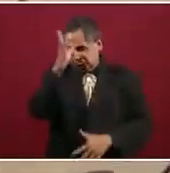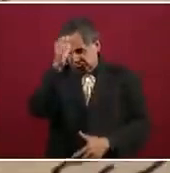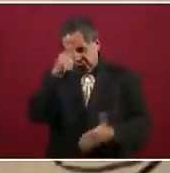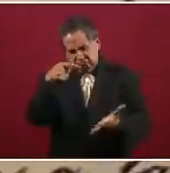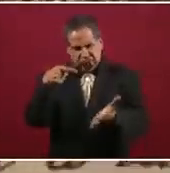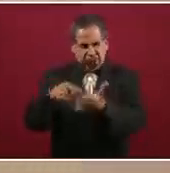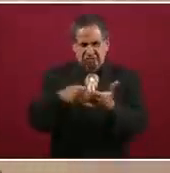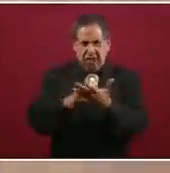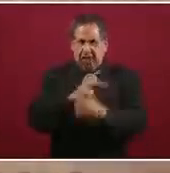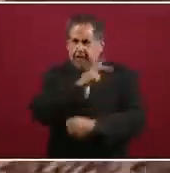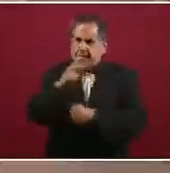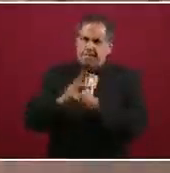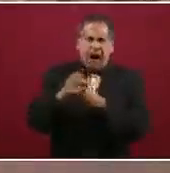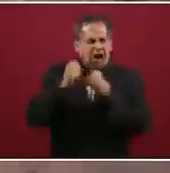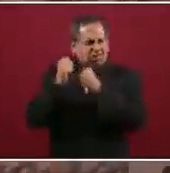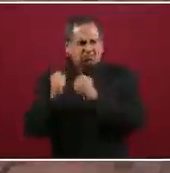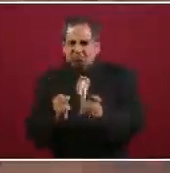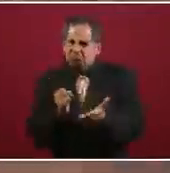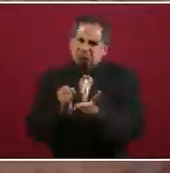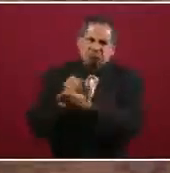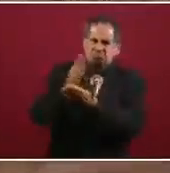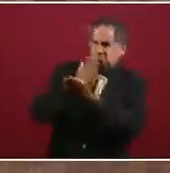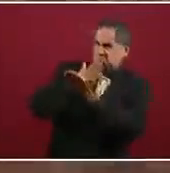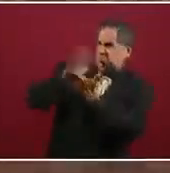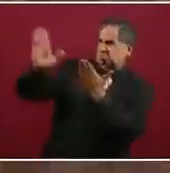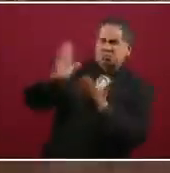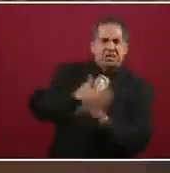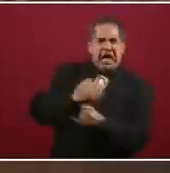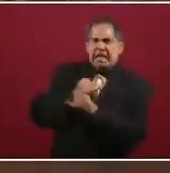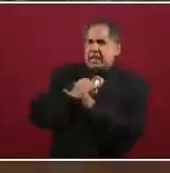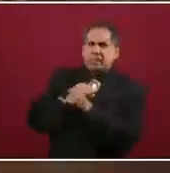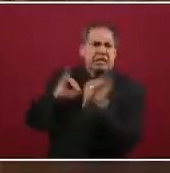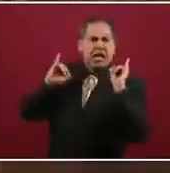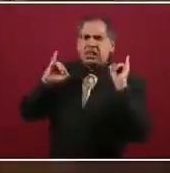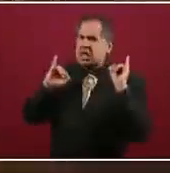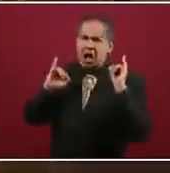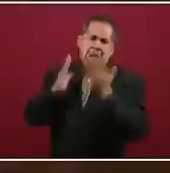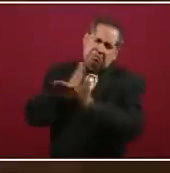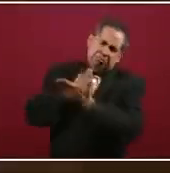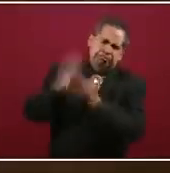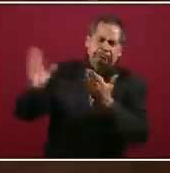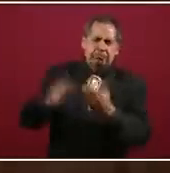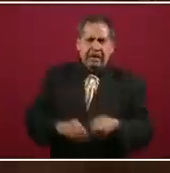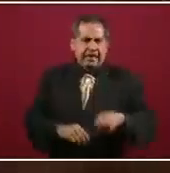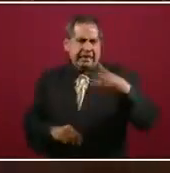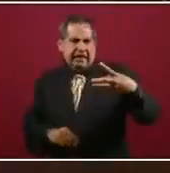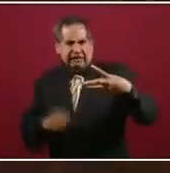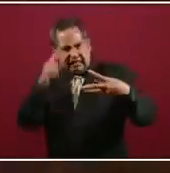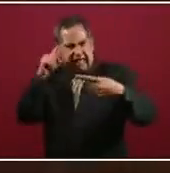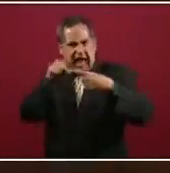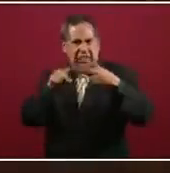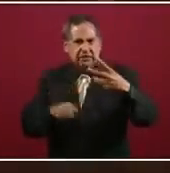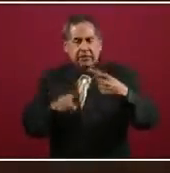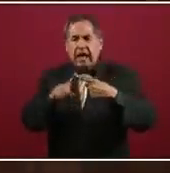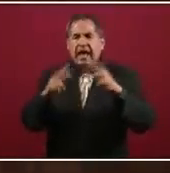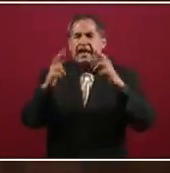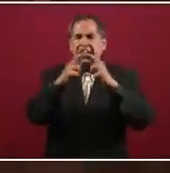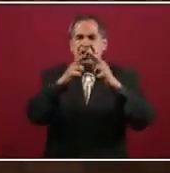nación afianzaba su libre determinación como país independiente, basado en tres principios: